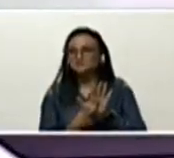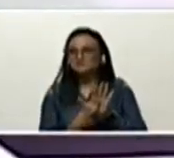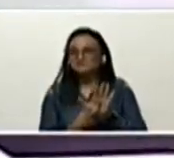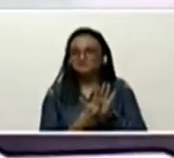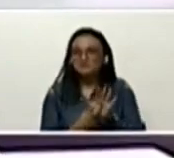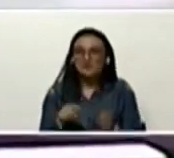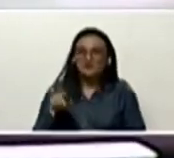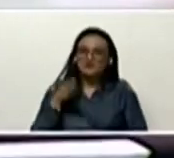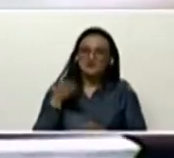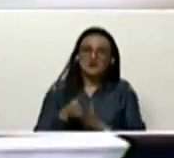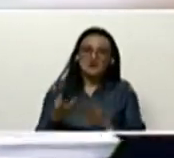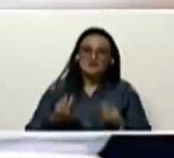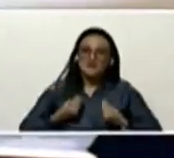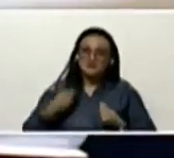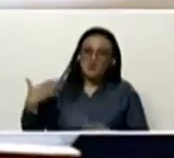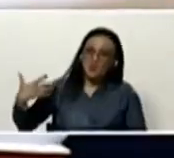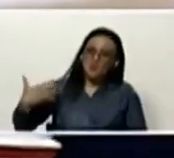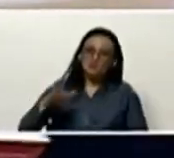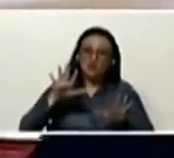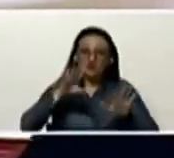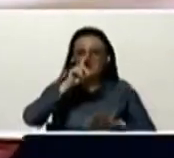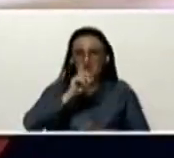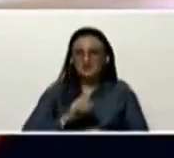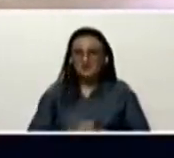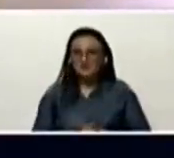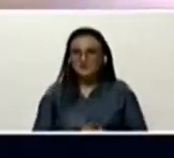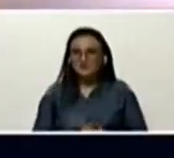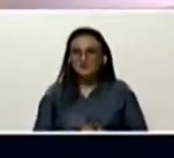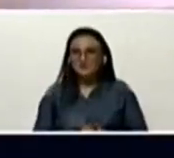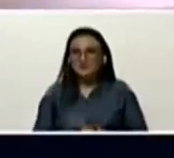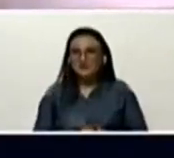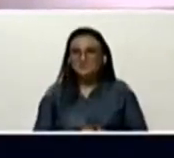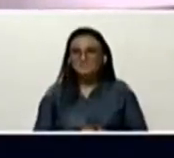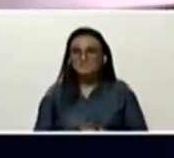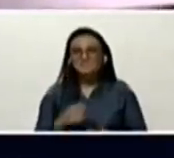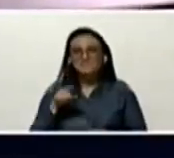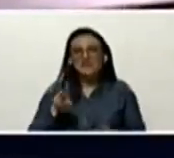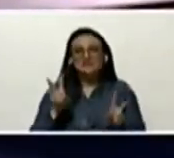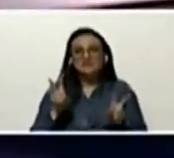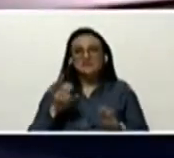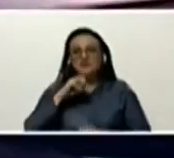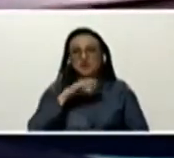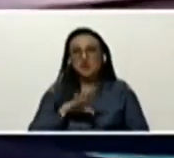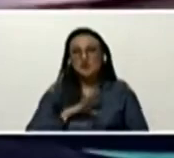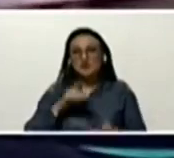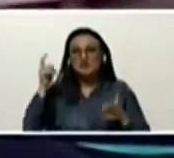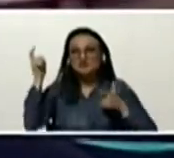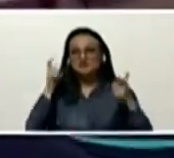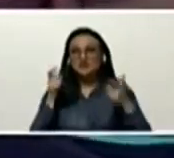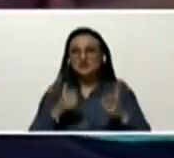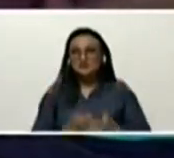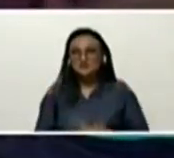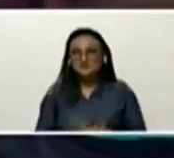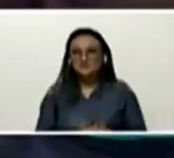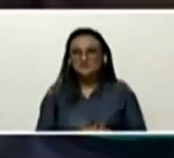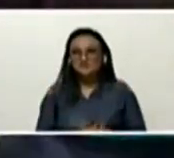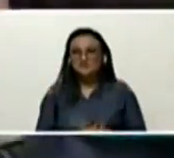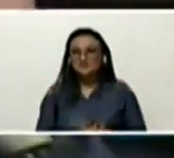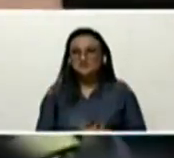lo que hemos vivido en los últimos 10 años. Creo que la etapa histórica de nuestro comandante Chávez